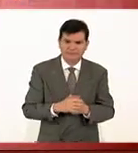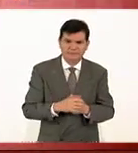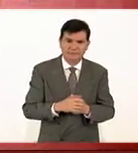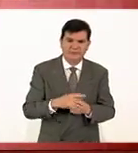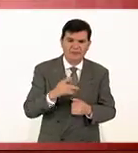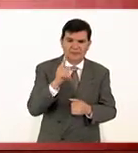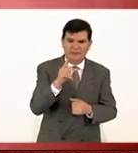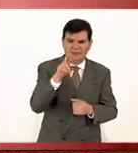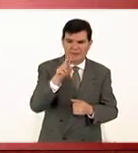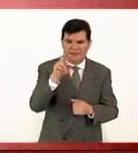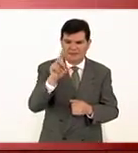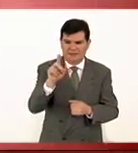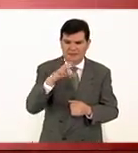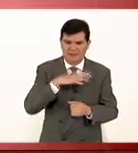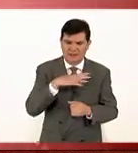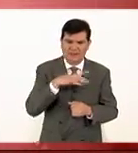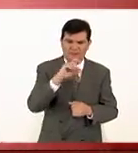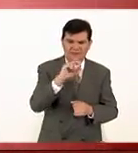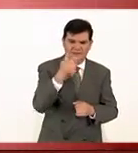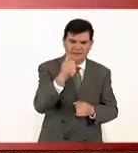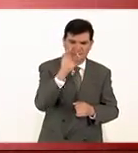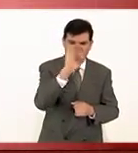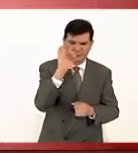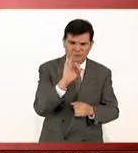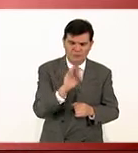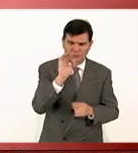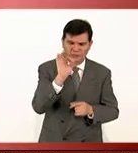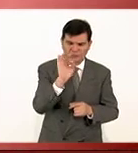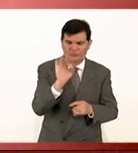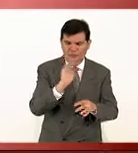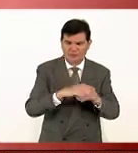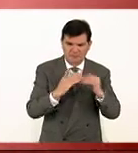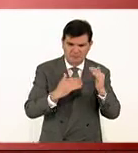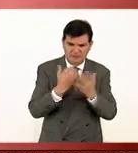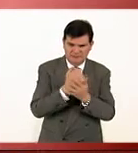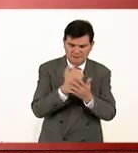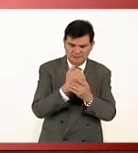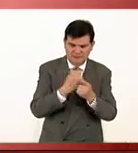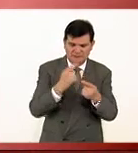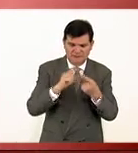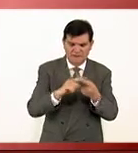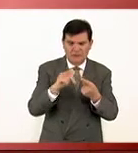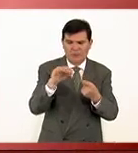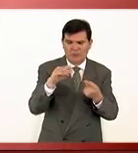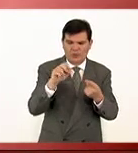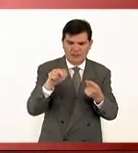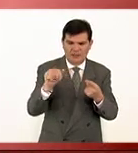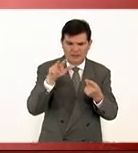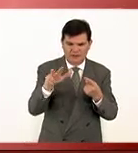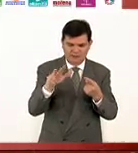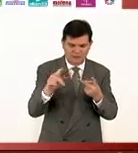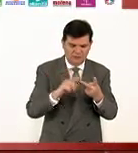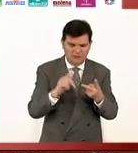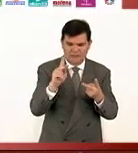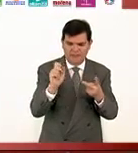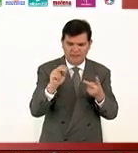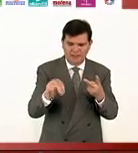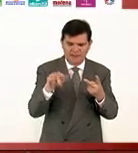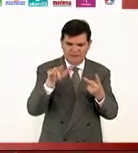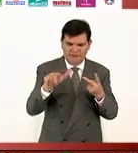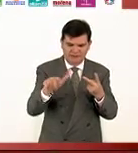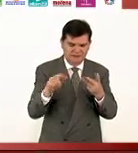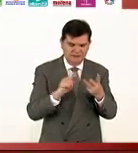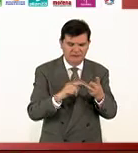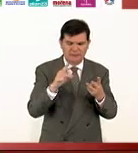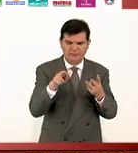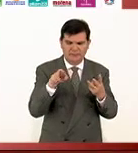tenemos que el PRD cuenta con 26 puntos de preferencia, luego tendríamos Morena con 18, Acción Nacional 17